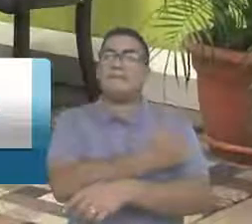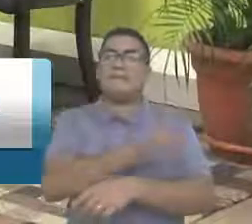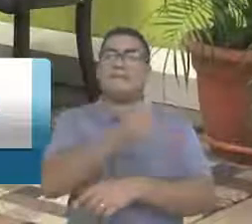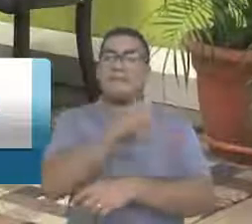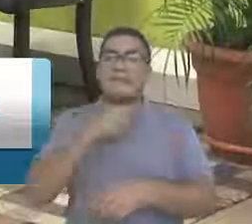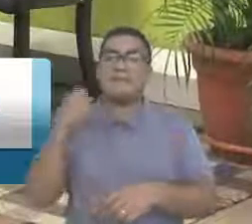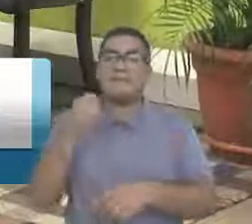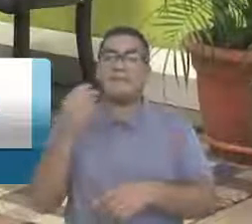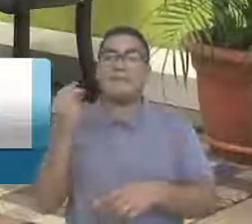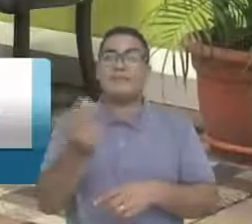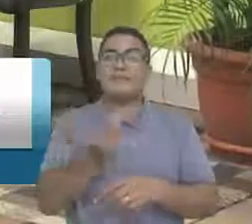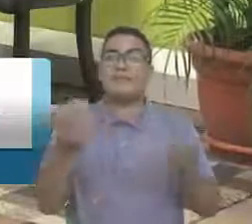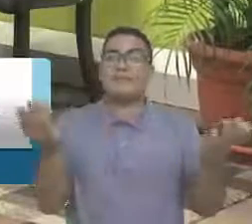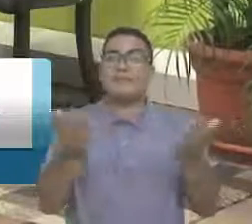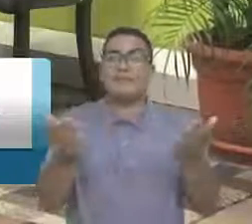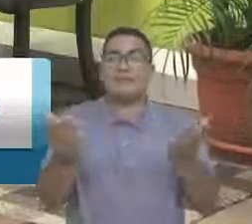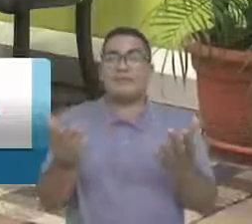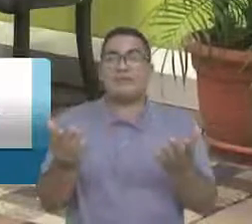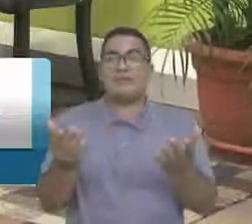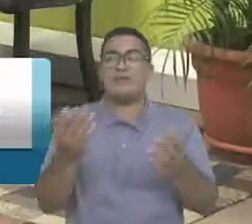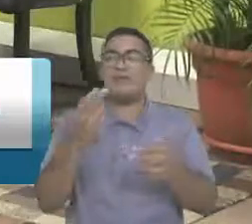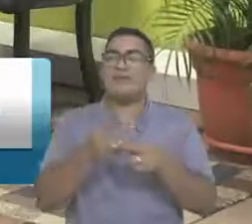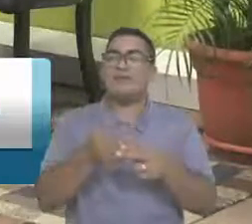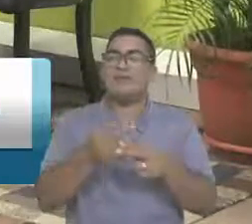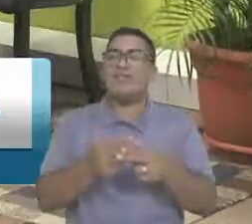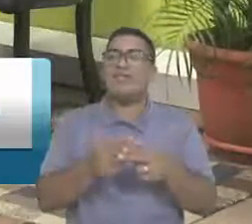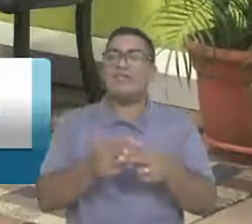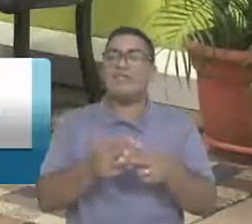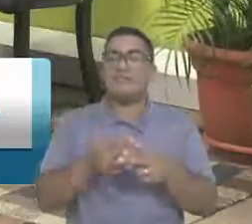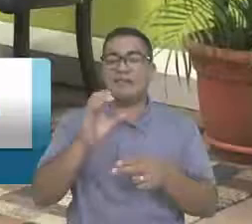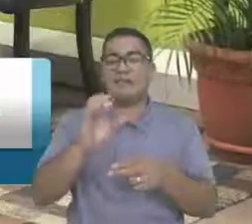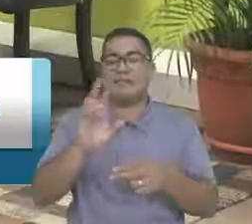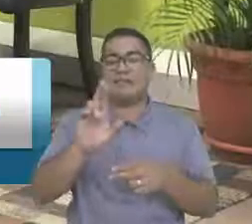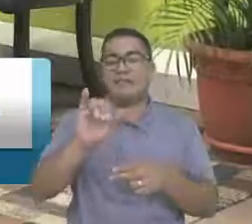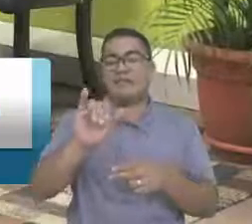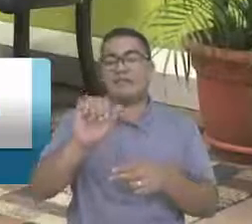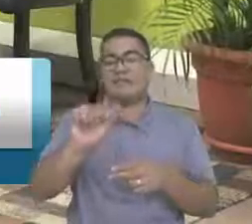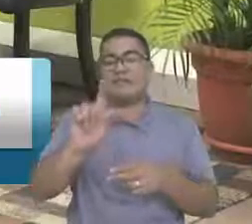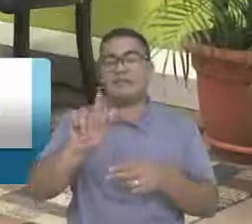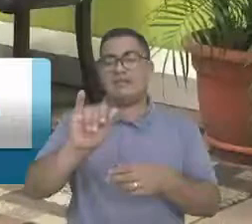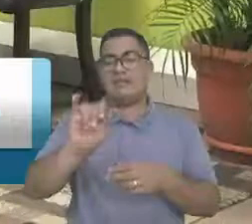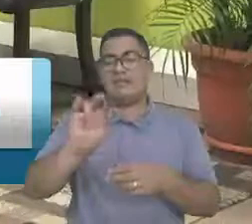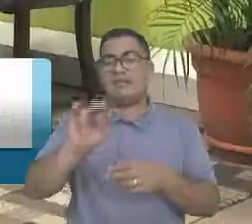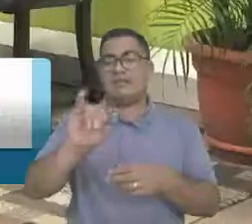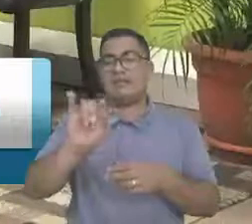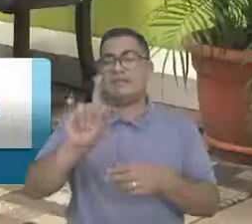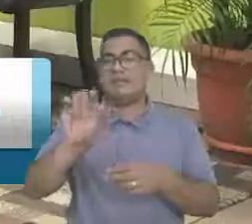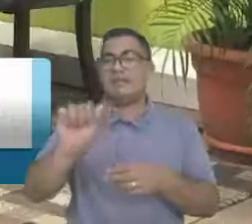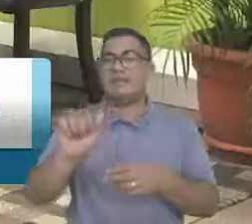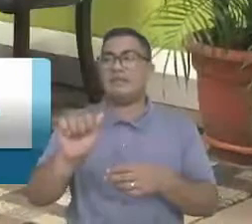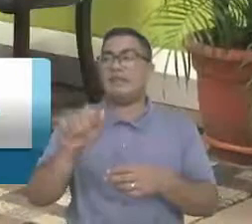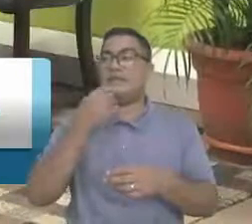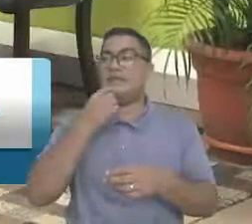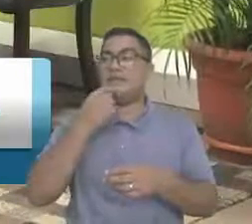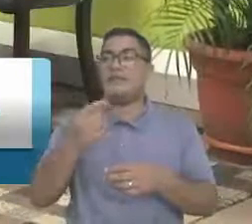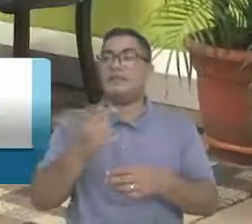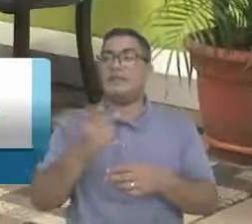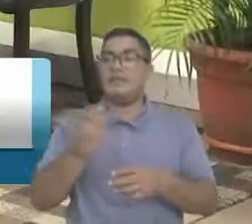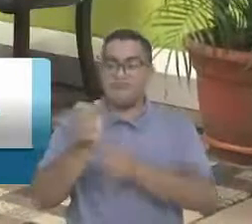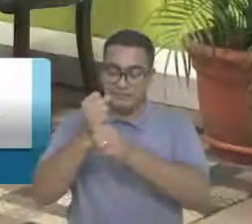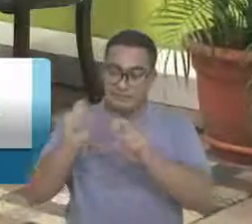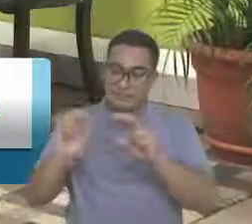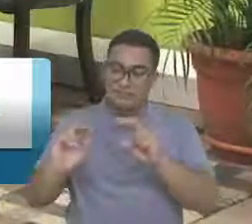rápida, que es la prueba, recuérdeme el nombre, de creatinina. La creatinina. La creatinina es un test de laboratorio que lo que mide